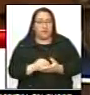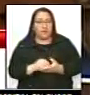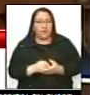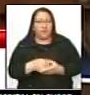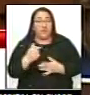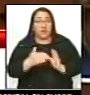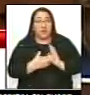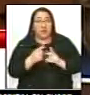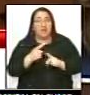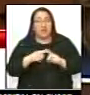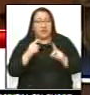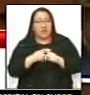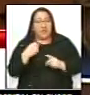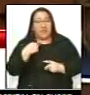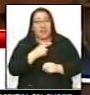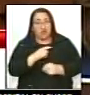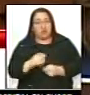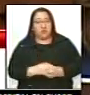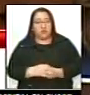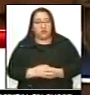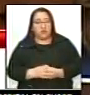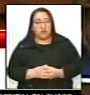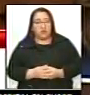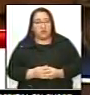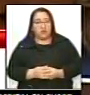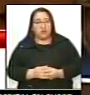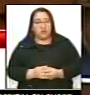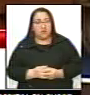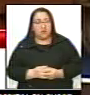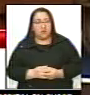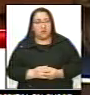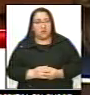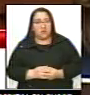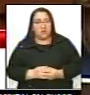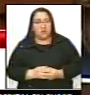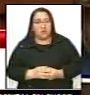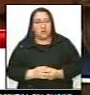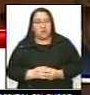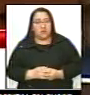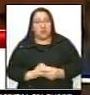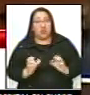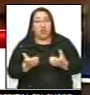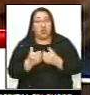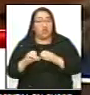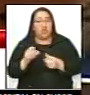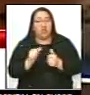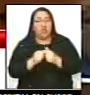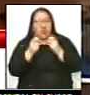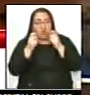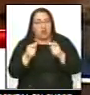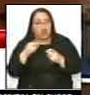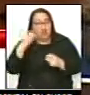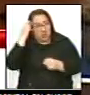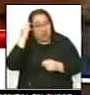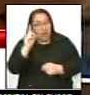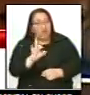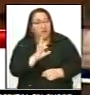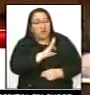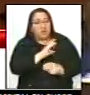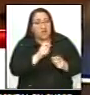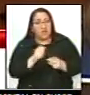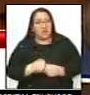ha presentado una serie de denuncias y el Congreso de la República está haciendo el ejercicio de control político, de